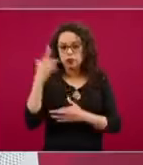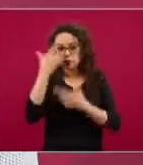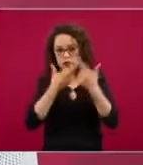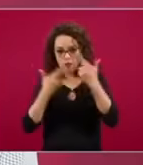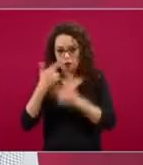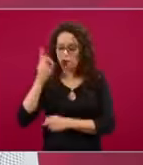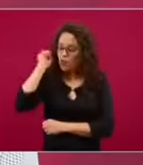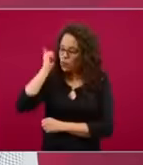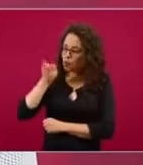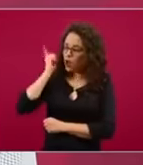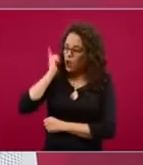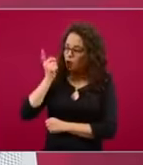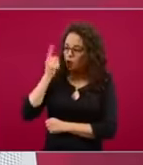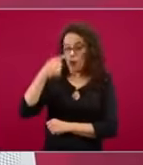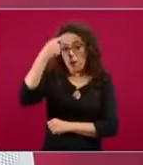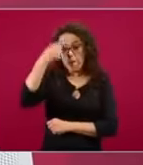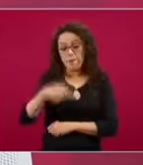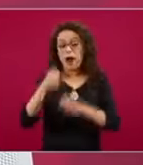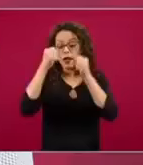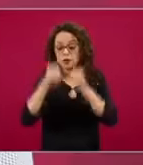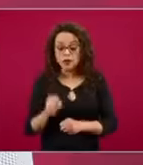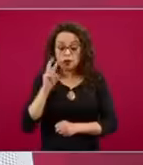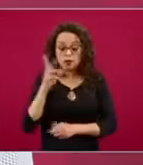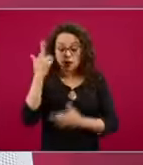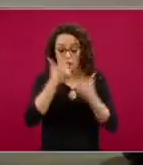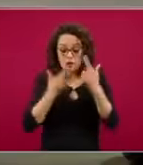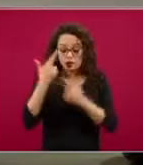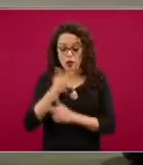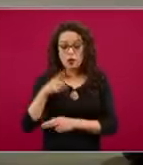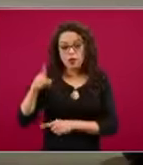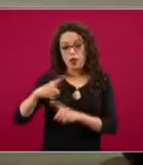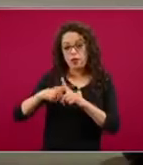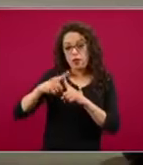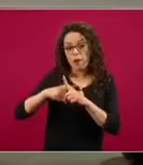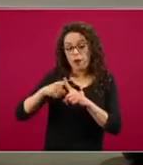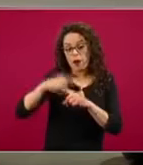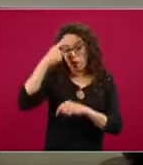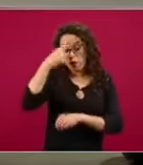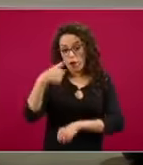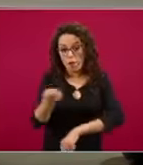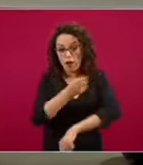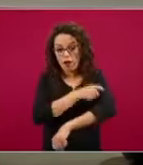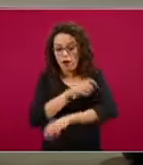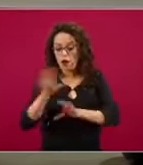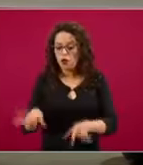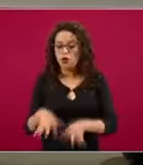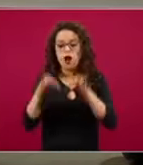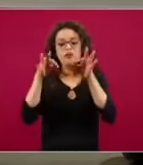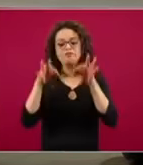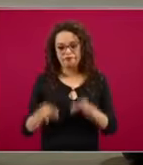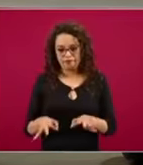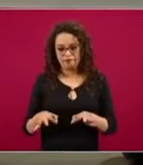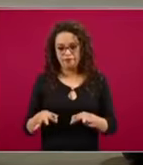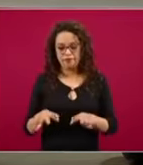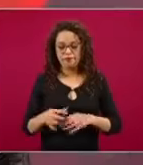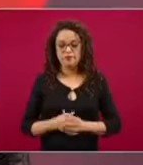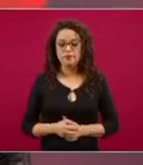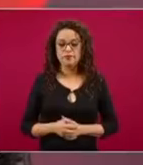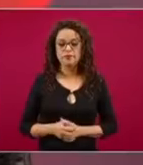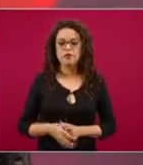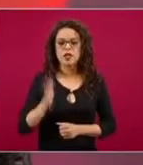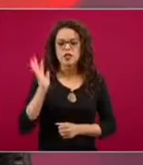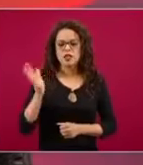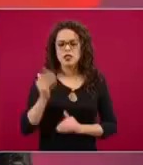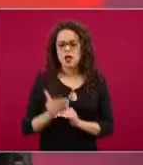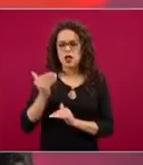vacuna siempre mantenga la temperatura adecuada. Lo que se ha estado comentando, y de hecho se ha comunicado ya en varias